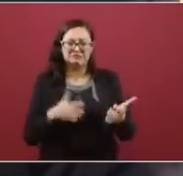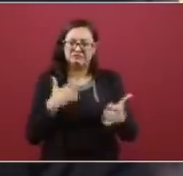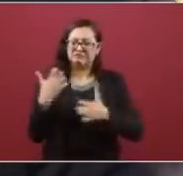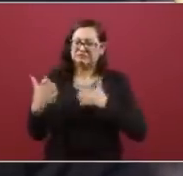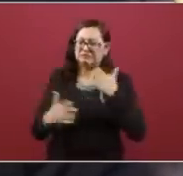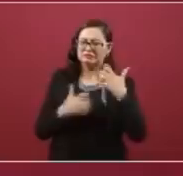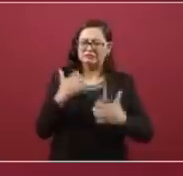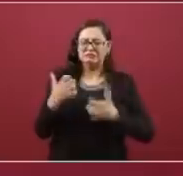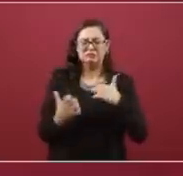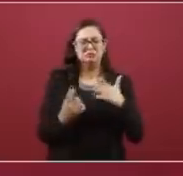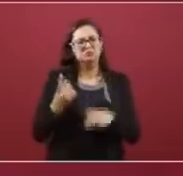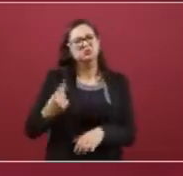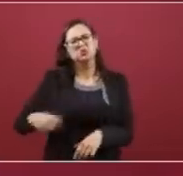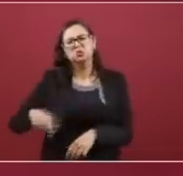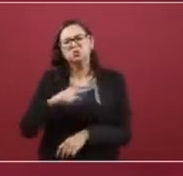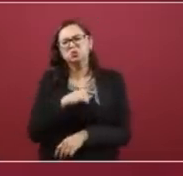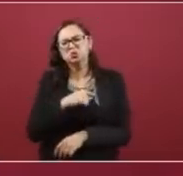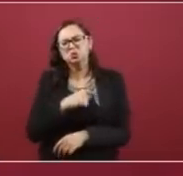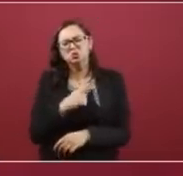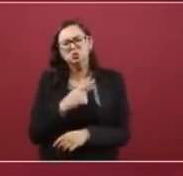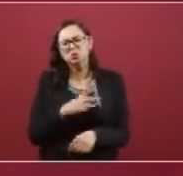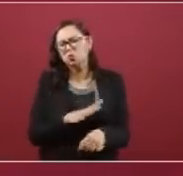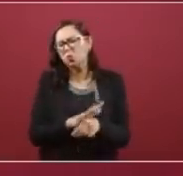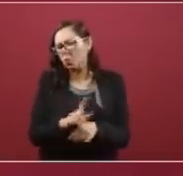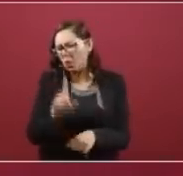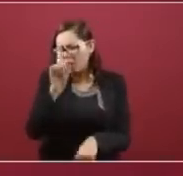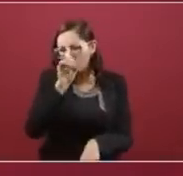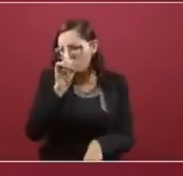que les dijimos, "Empiecen